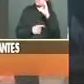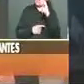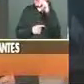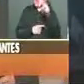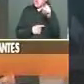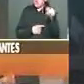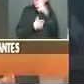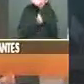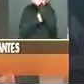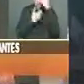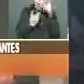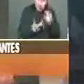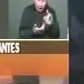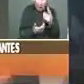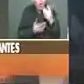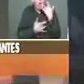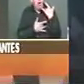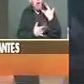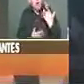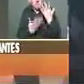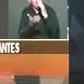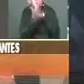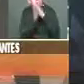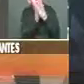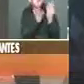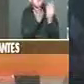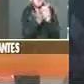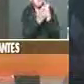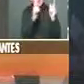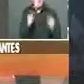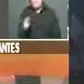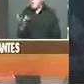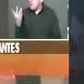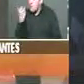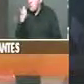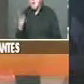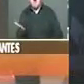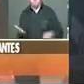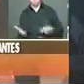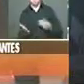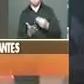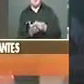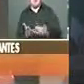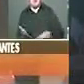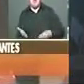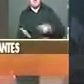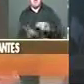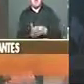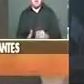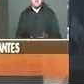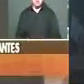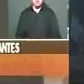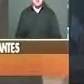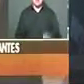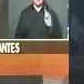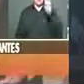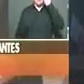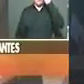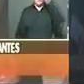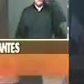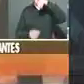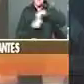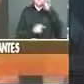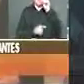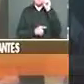ELN. Hoy nos damos cuenta por la propia familia Cabrales que les tocó fue pagar, y dicen además que el gobierno estuvo participando para que les rebajaran un